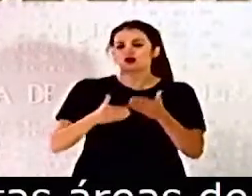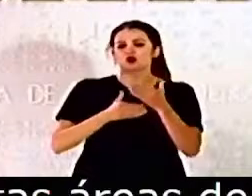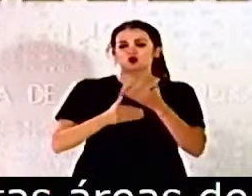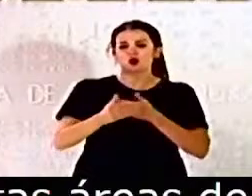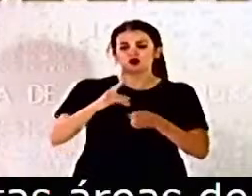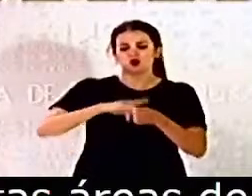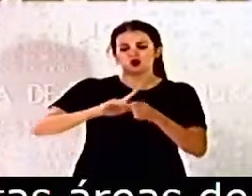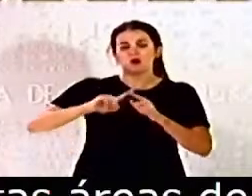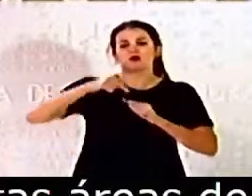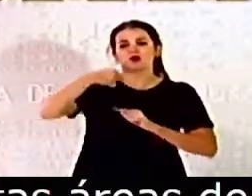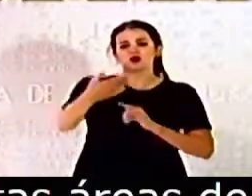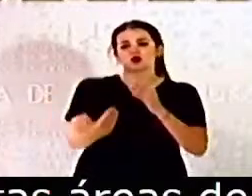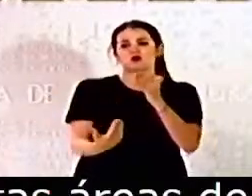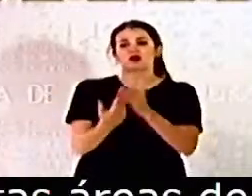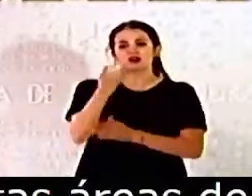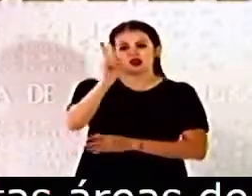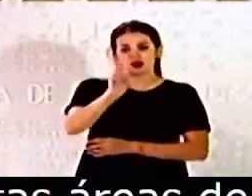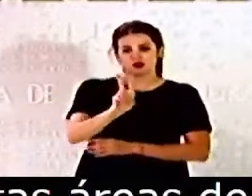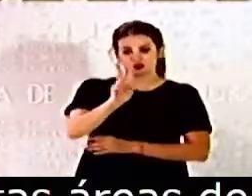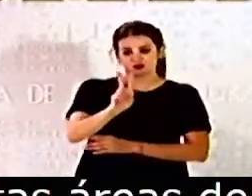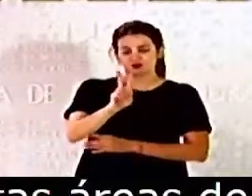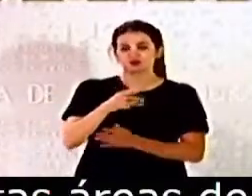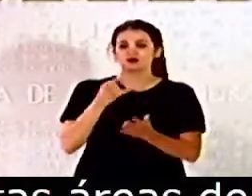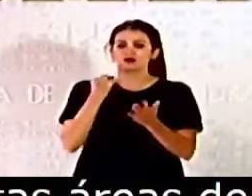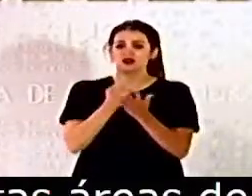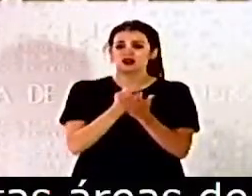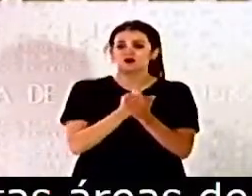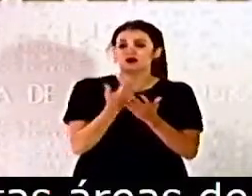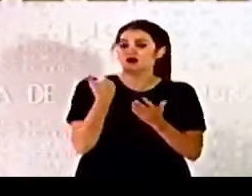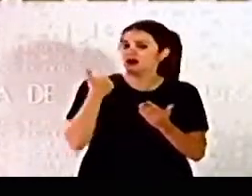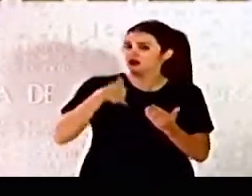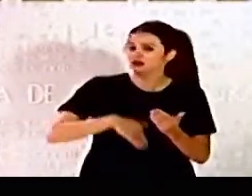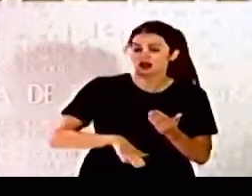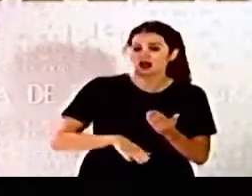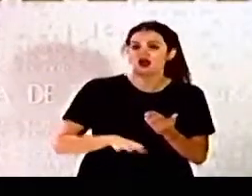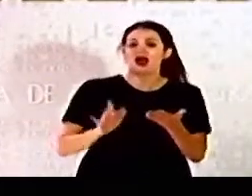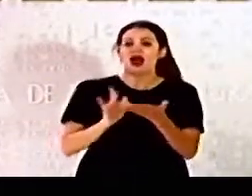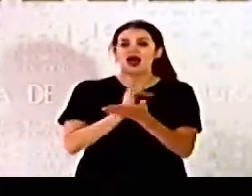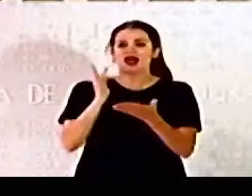lunes, día 2. Después de las pruebas realizadas, se están ajustando las agendas.